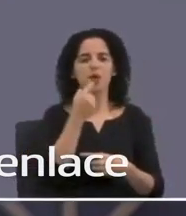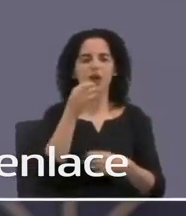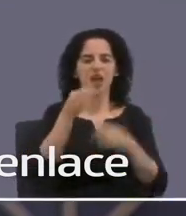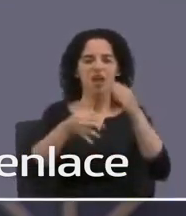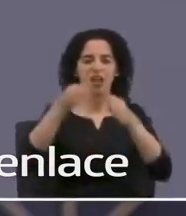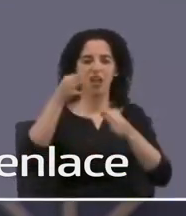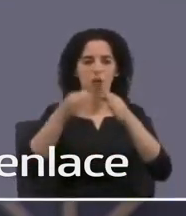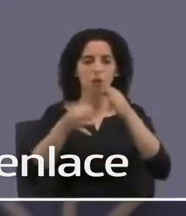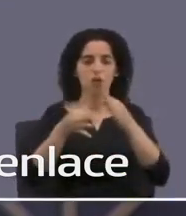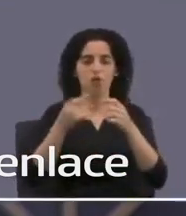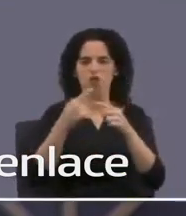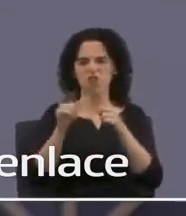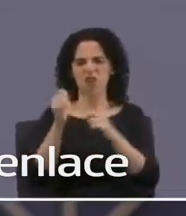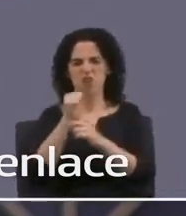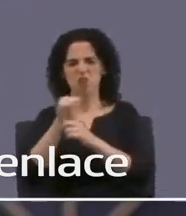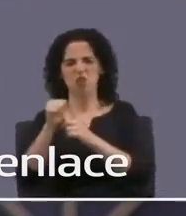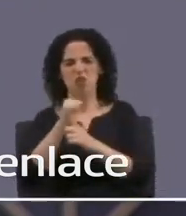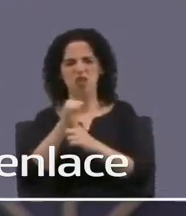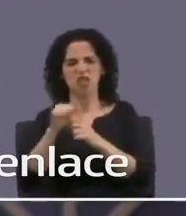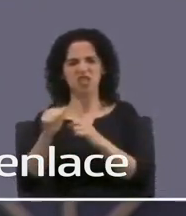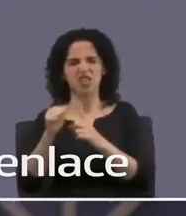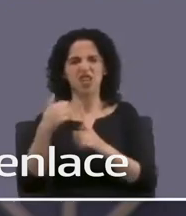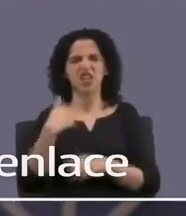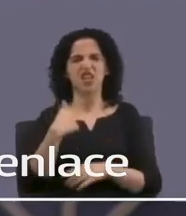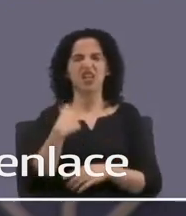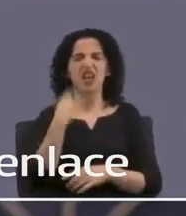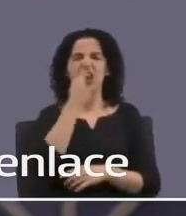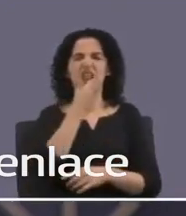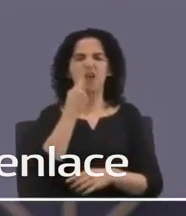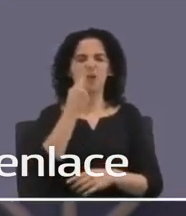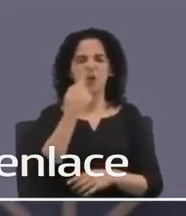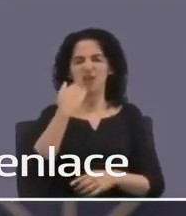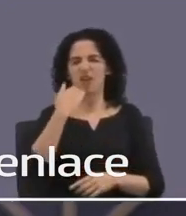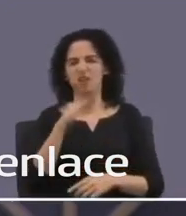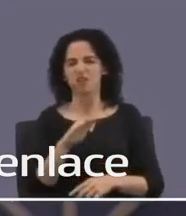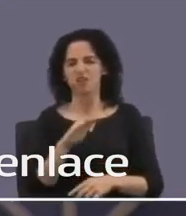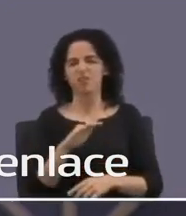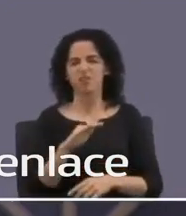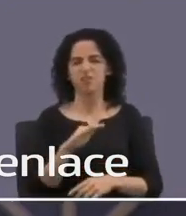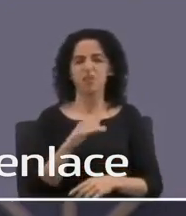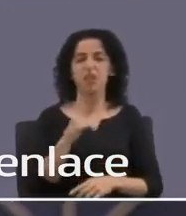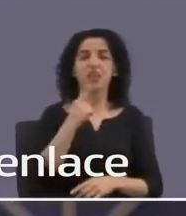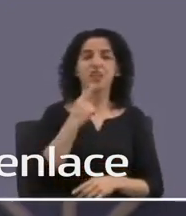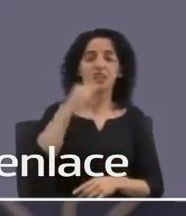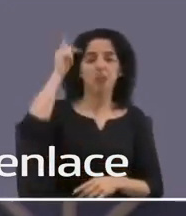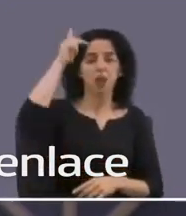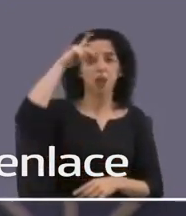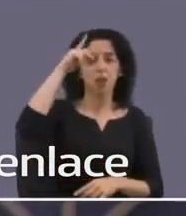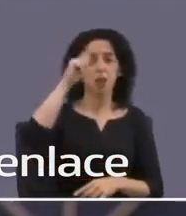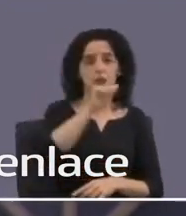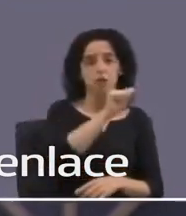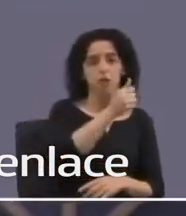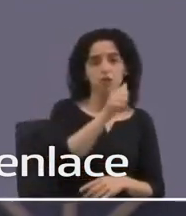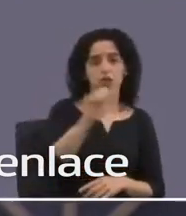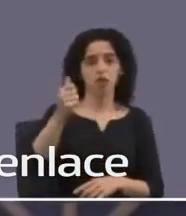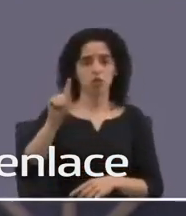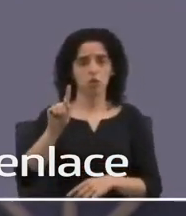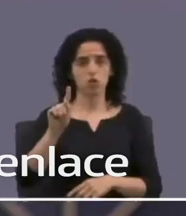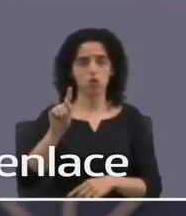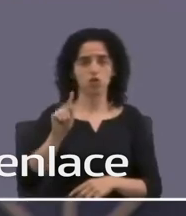Manantial de vida es la boca del justo, pero violencia cubrirá la boca de los impíos, dice